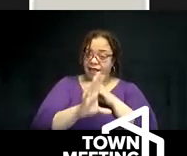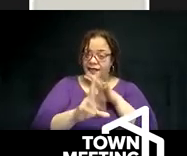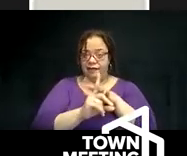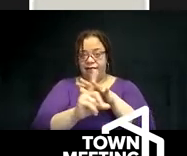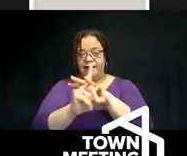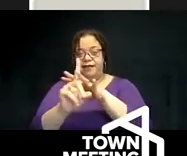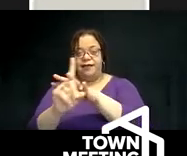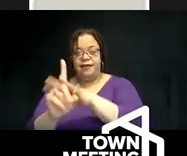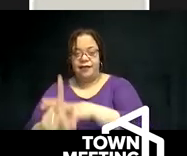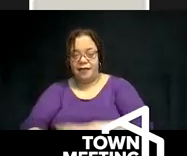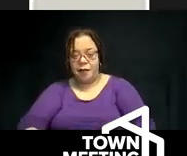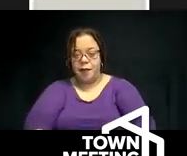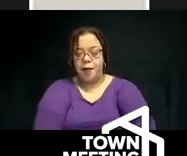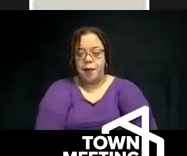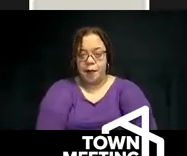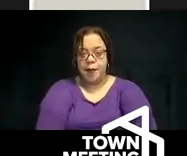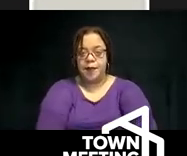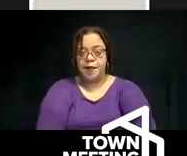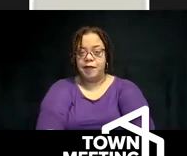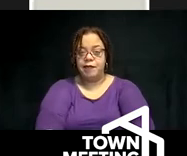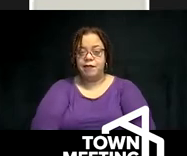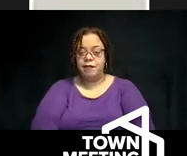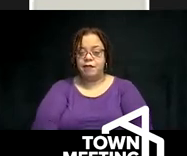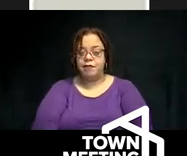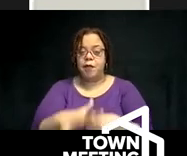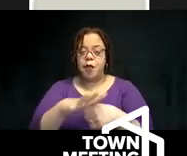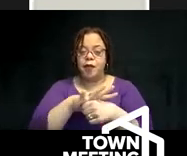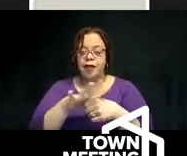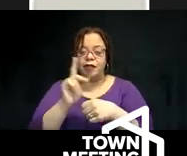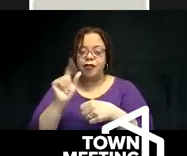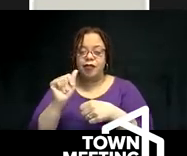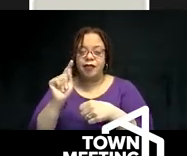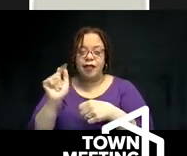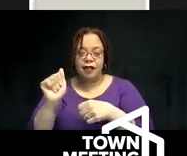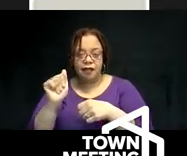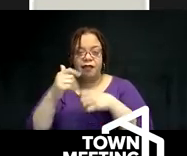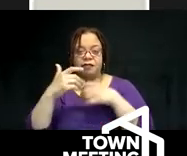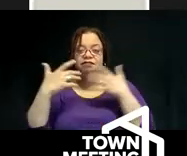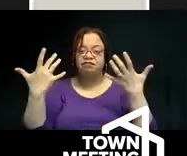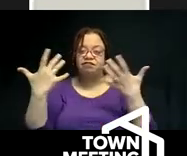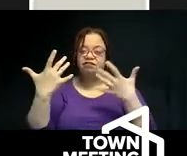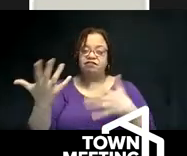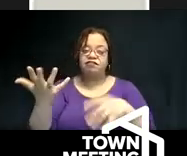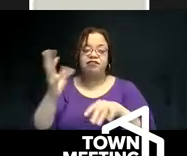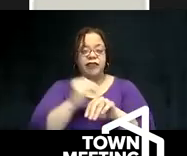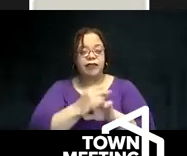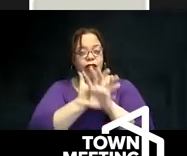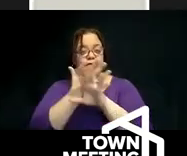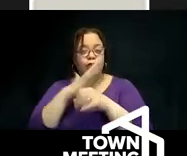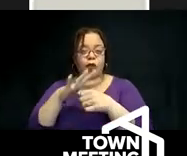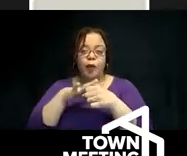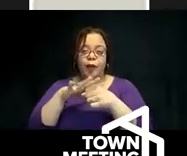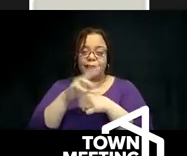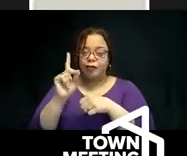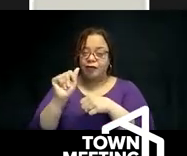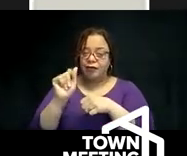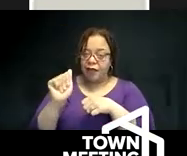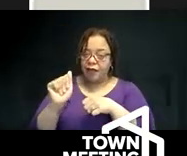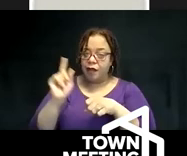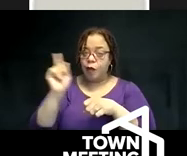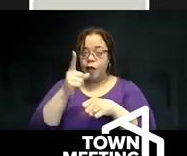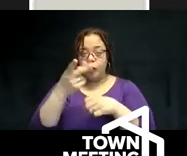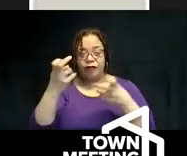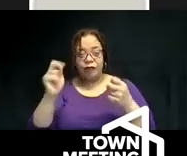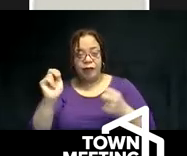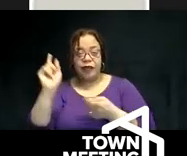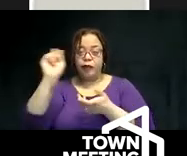Toda esa publicidad que es específica, esta propaganda, anuncios, es donde sale por donde estás comprando en línea.